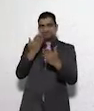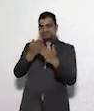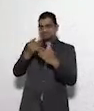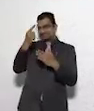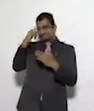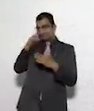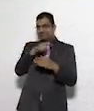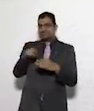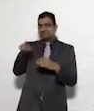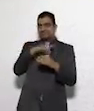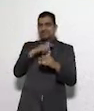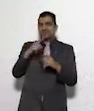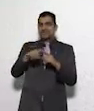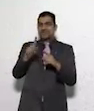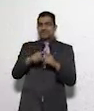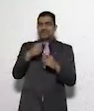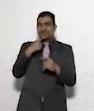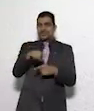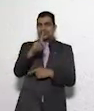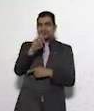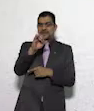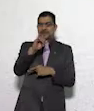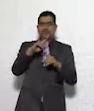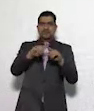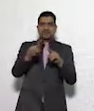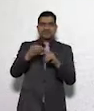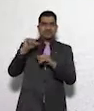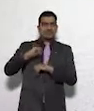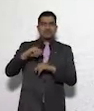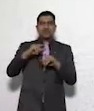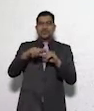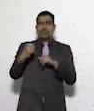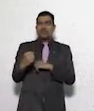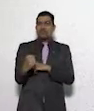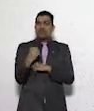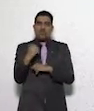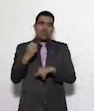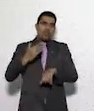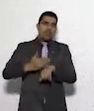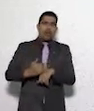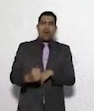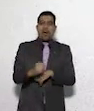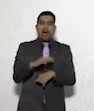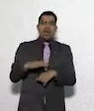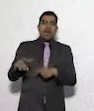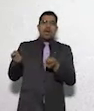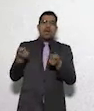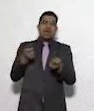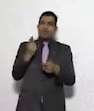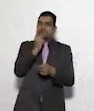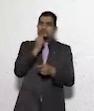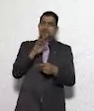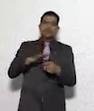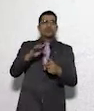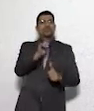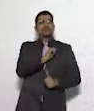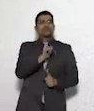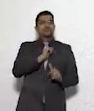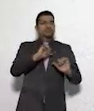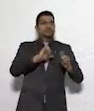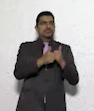del catálogo de delitos, el endurecimiento de las penas, un mayor control policiaco y la militarización del